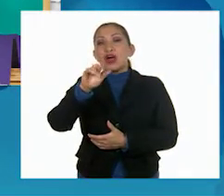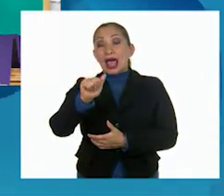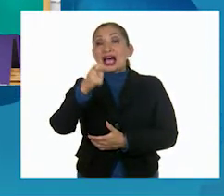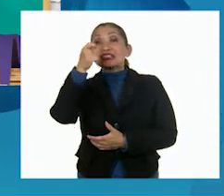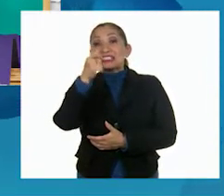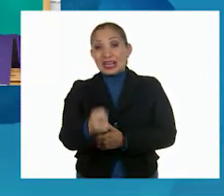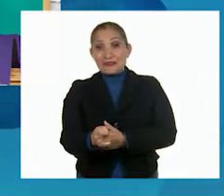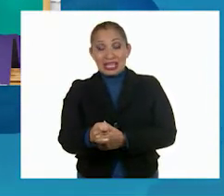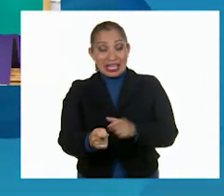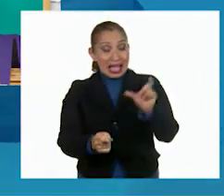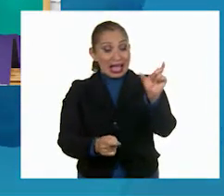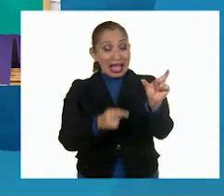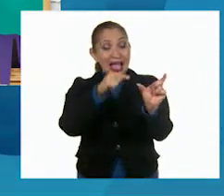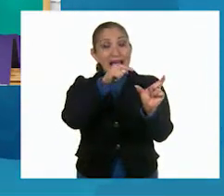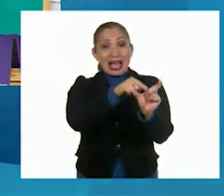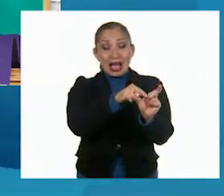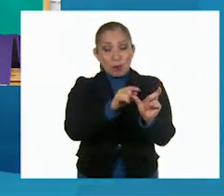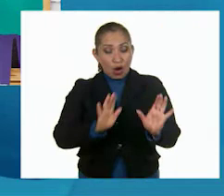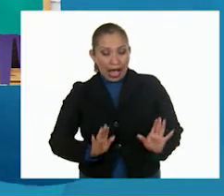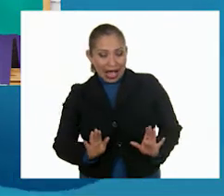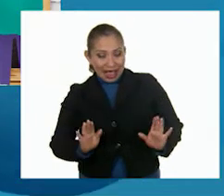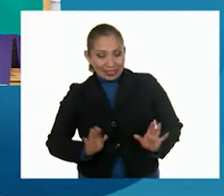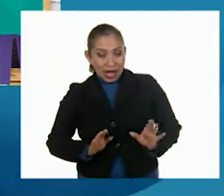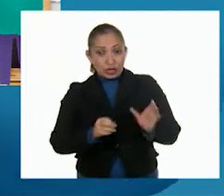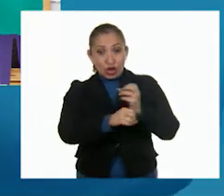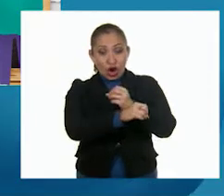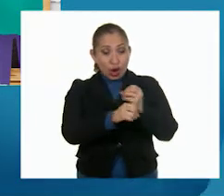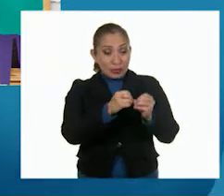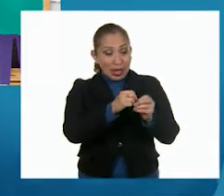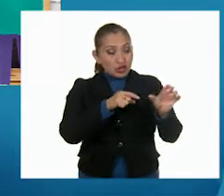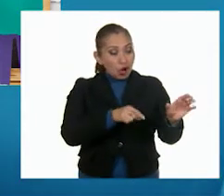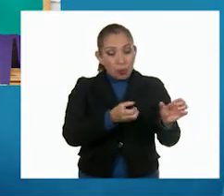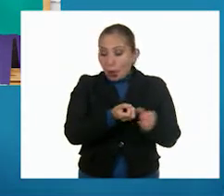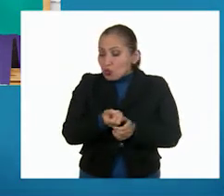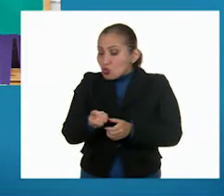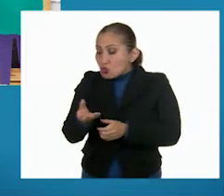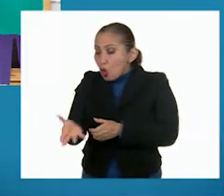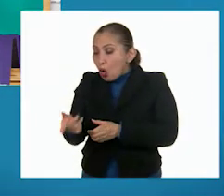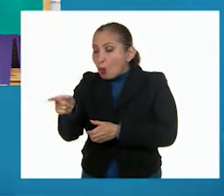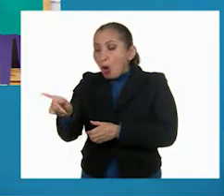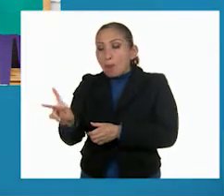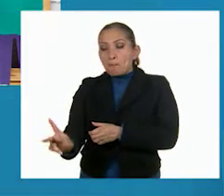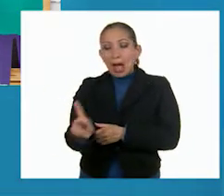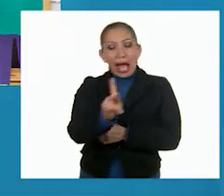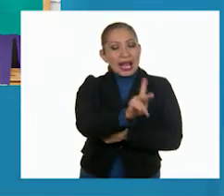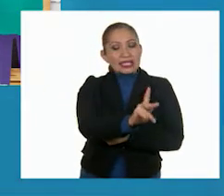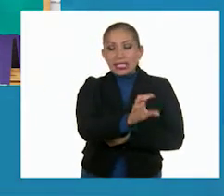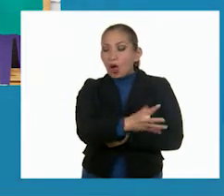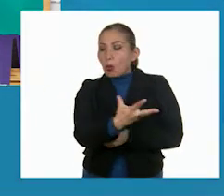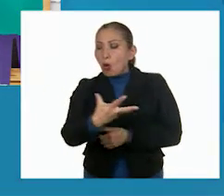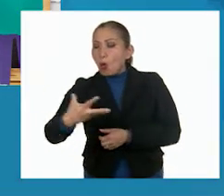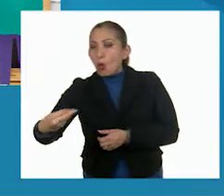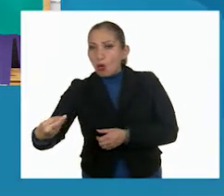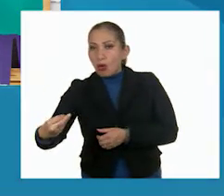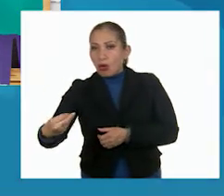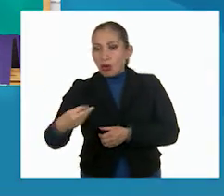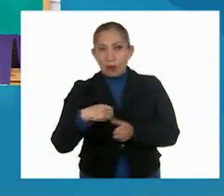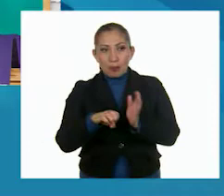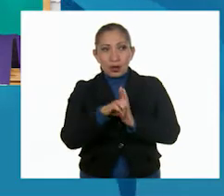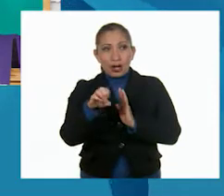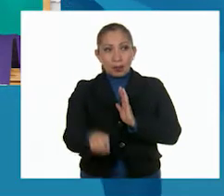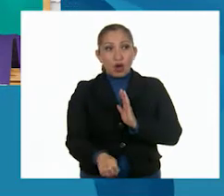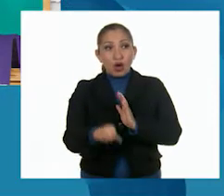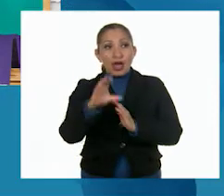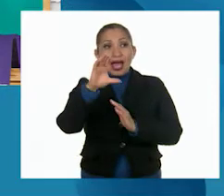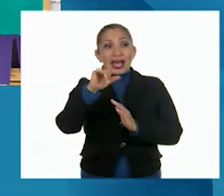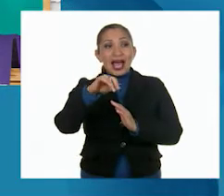Transfiere las cualidades de un objeto a otro. Como, por ejemplo, candil